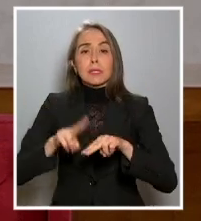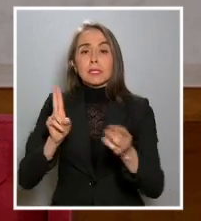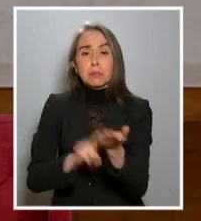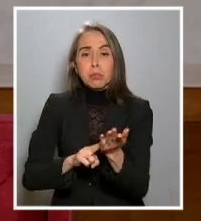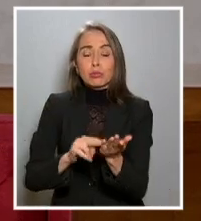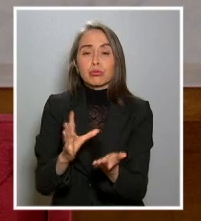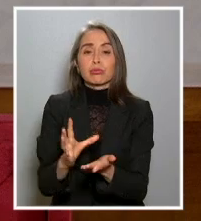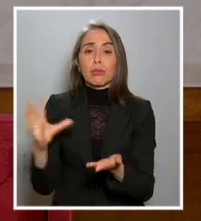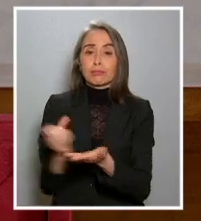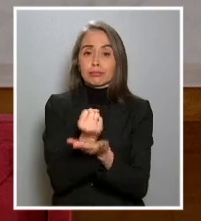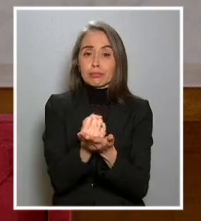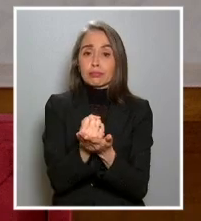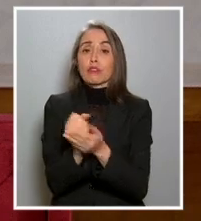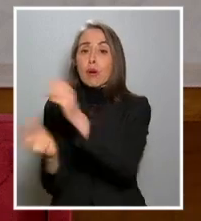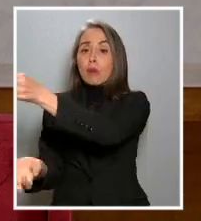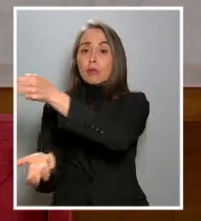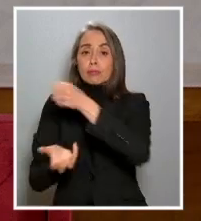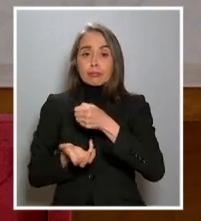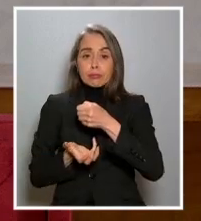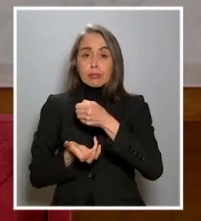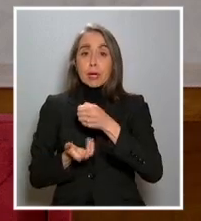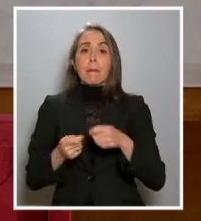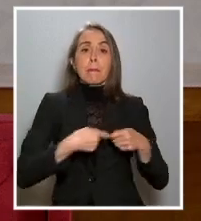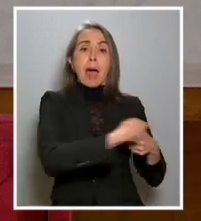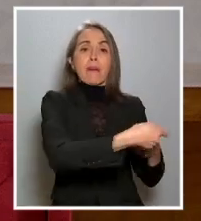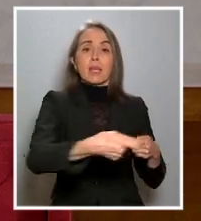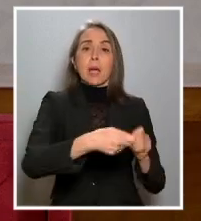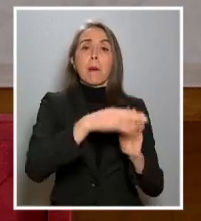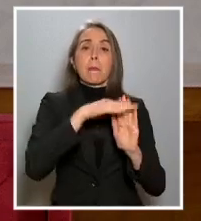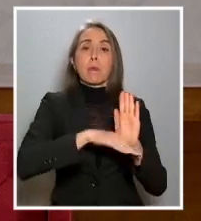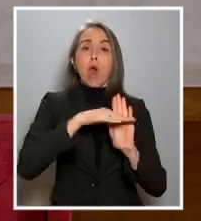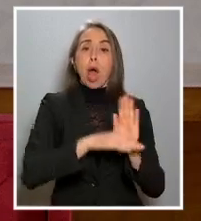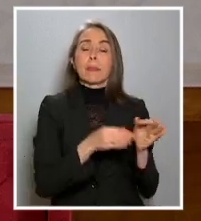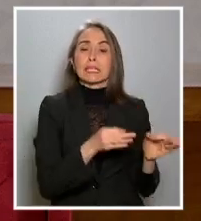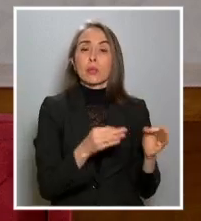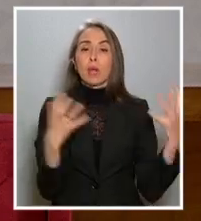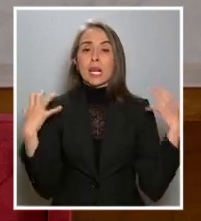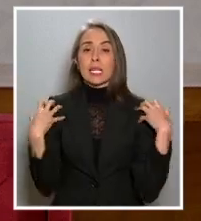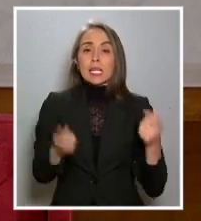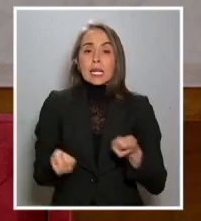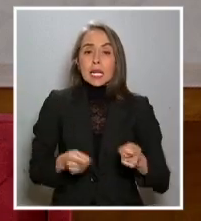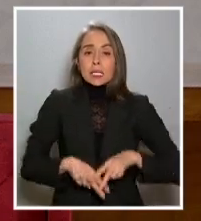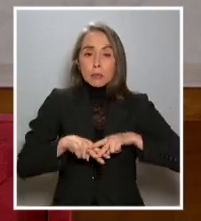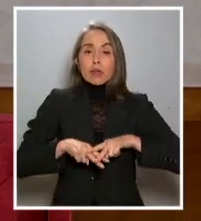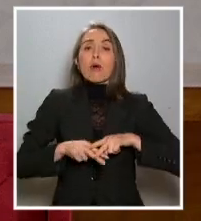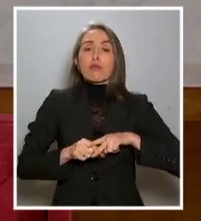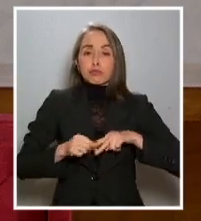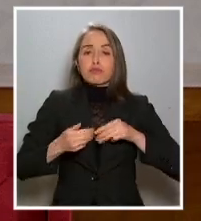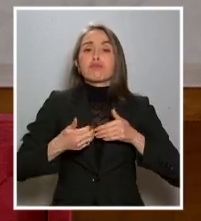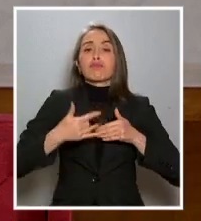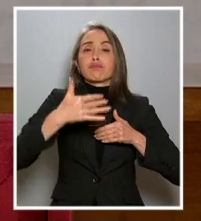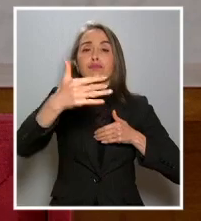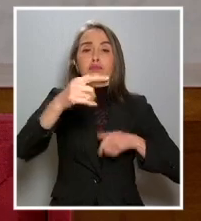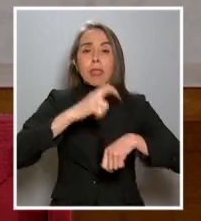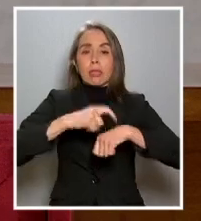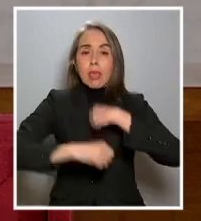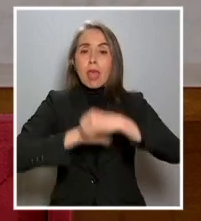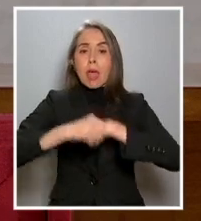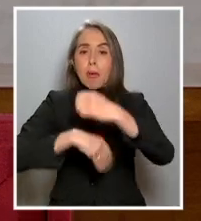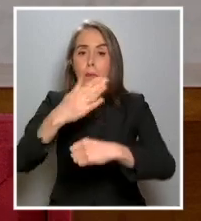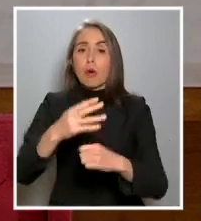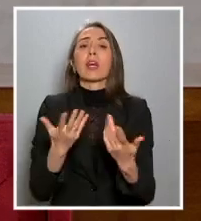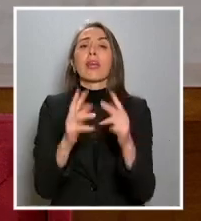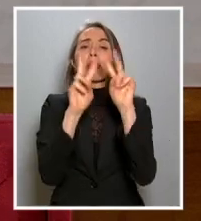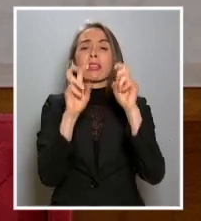condiciones de financiar estos programas de seguridad de manera responsable en el tiempo. Este incluye las